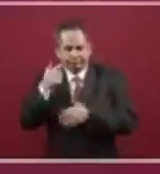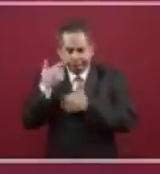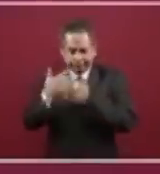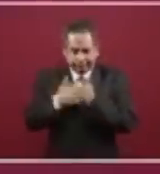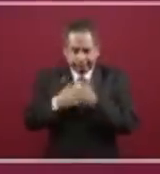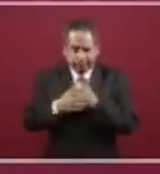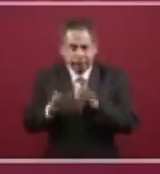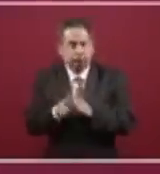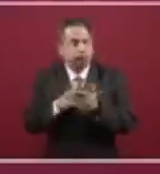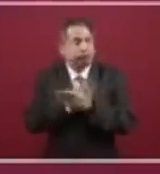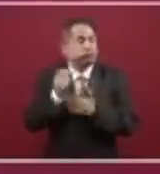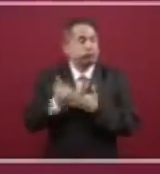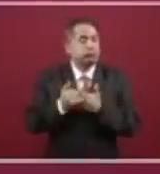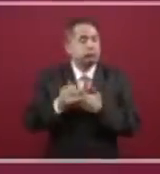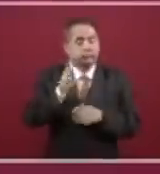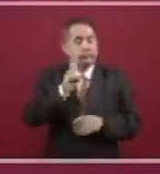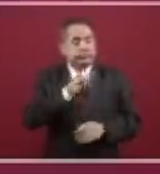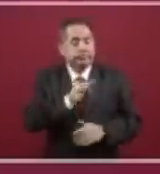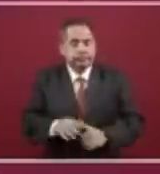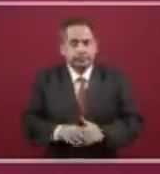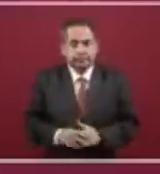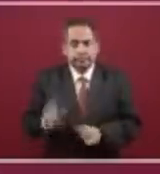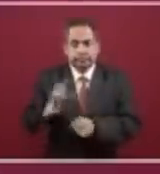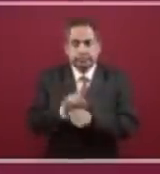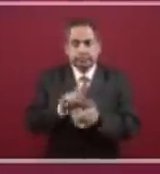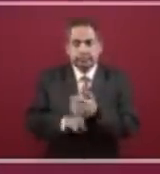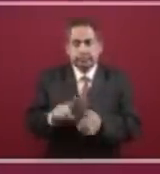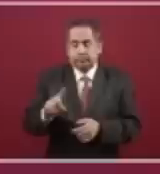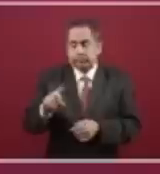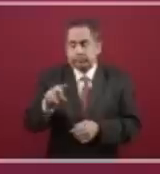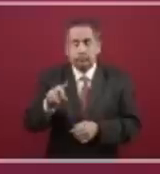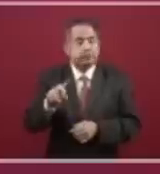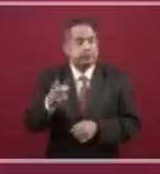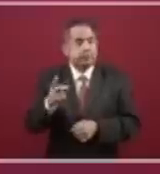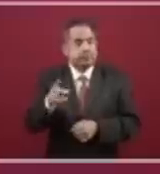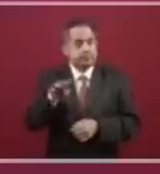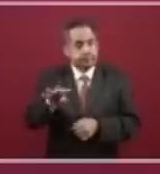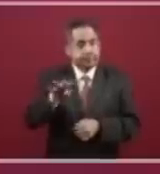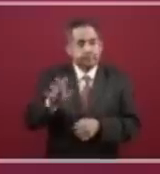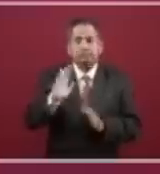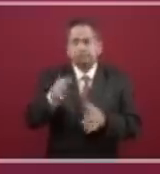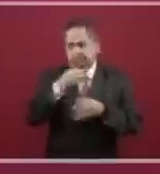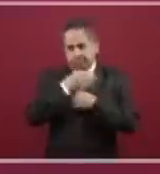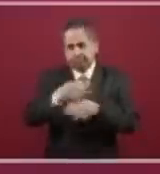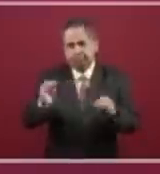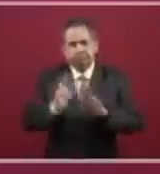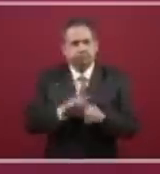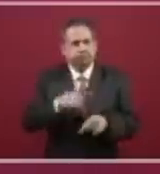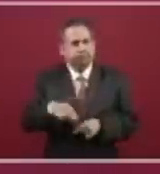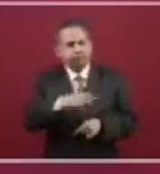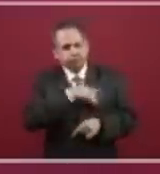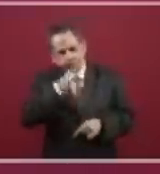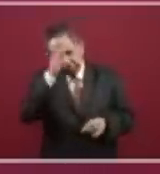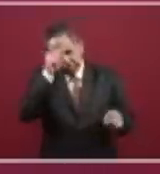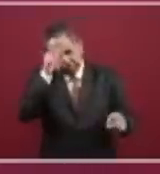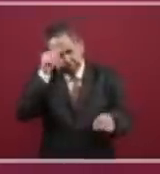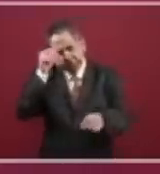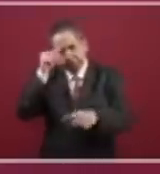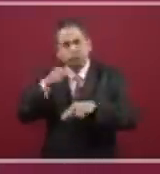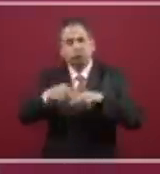que guardaba el proyecto el día 19 de diciembre se anunció que se había logrado el consentimiento de los tenedores de bonos